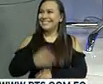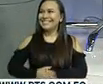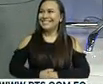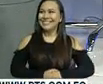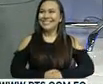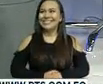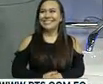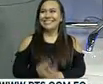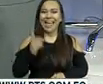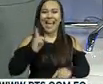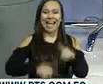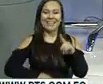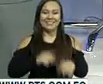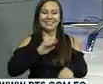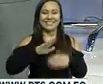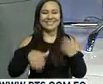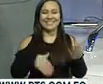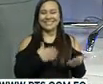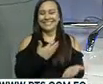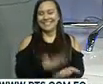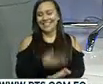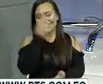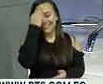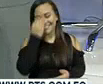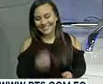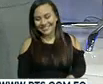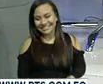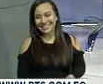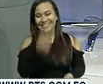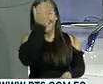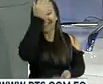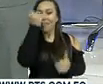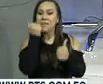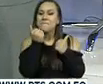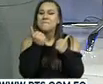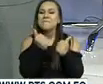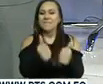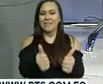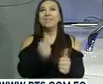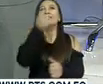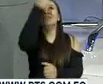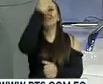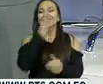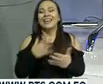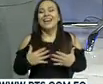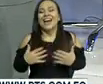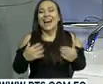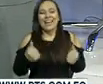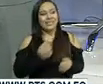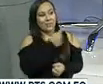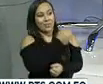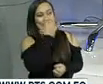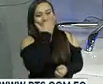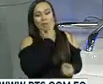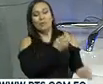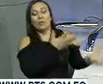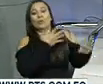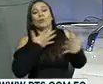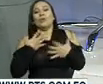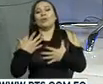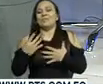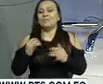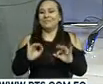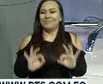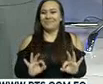mi querida luis josé luís y amigos ola muy buen día es la gracia de dios y sus reflejos mi querida de eso mismo